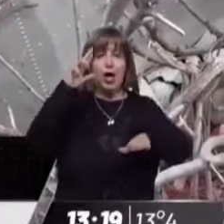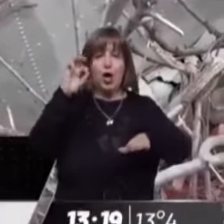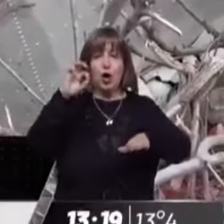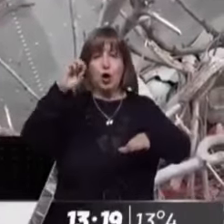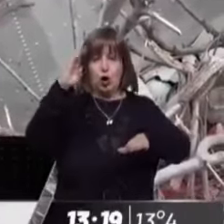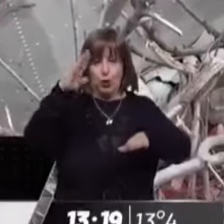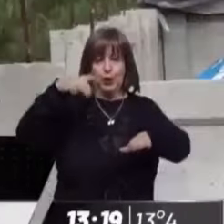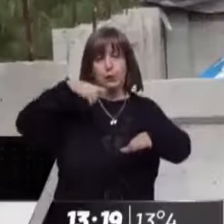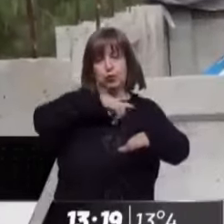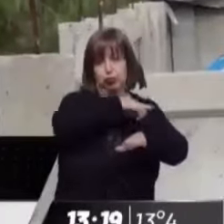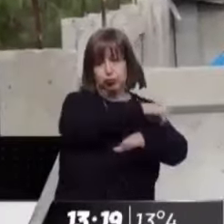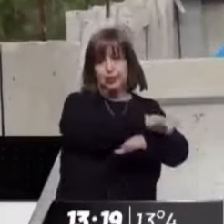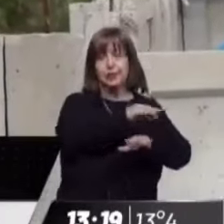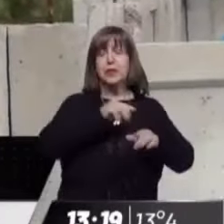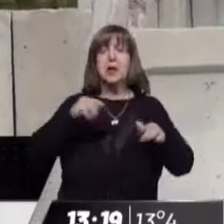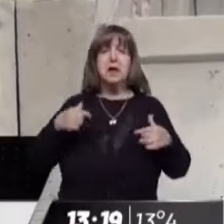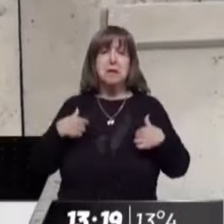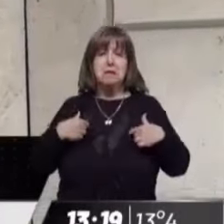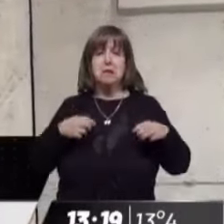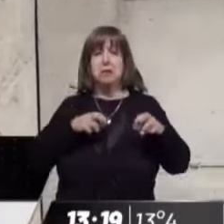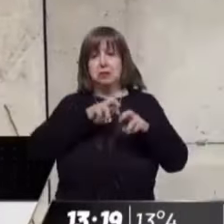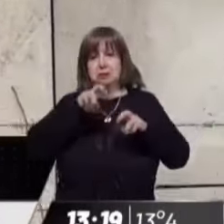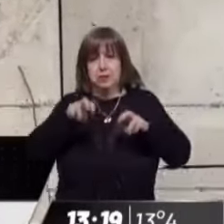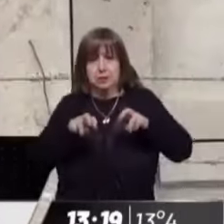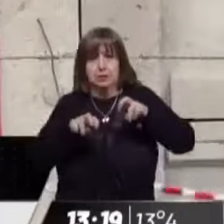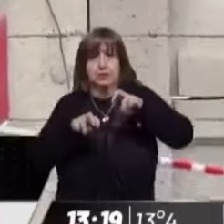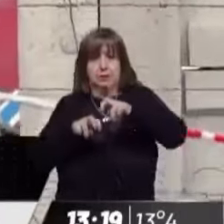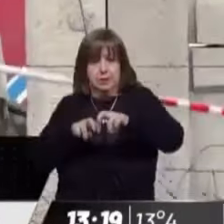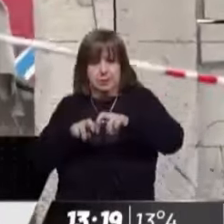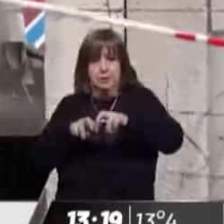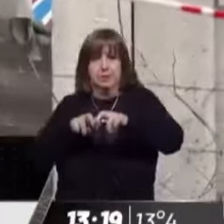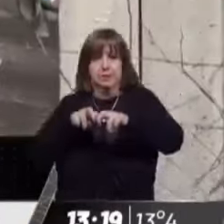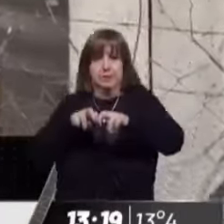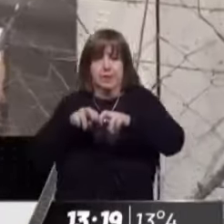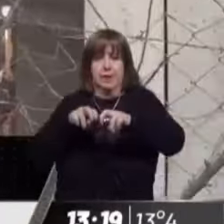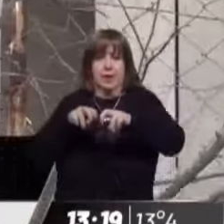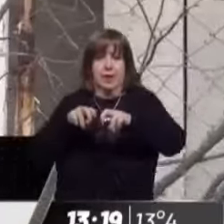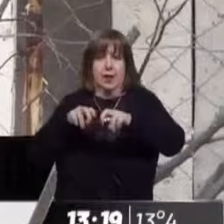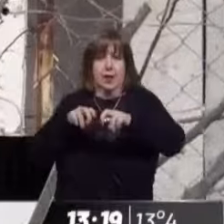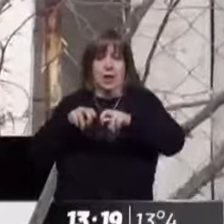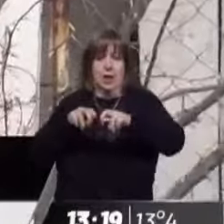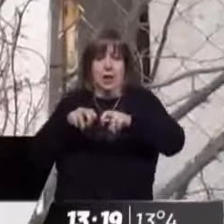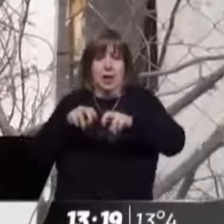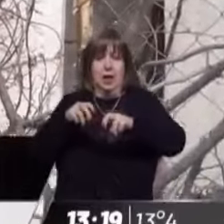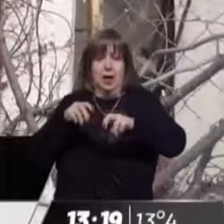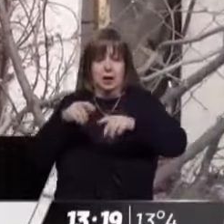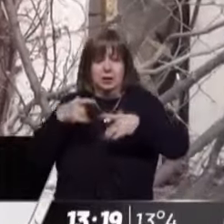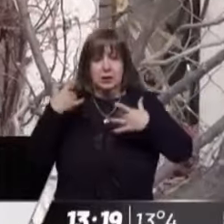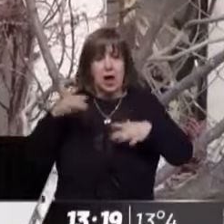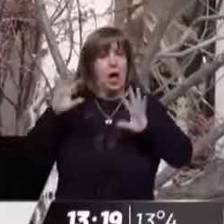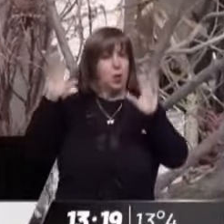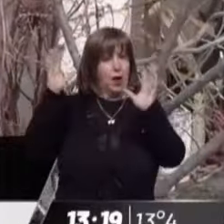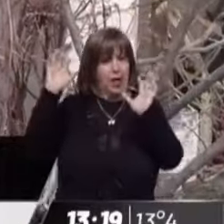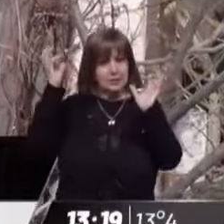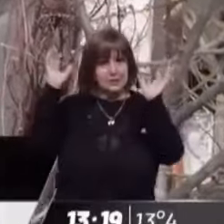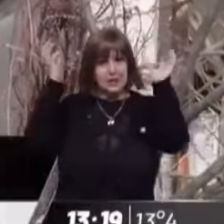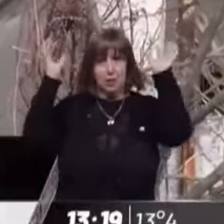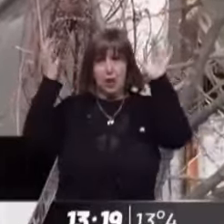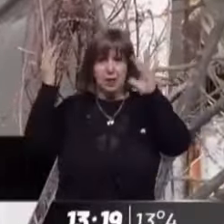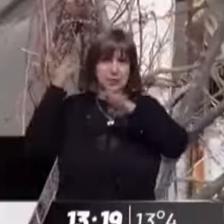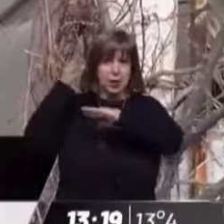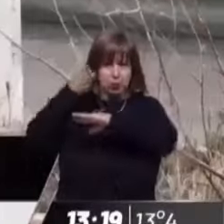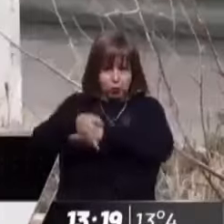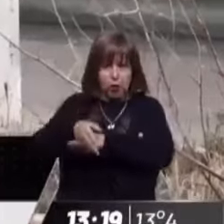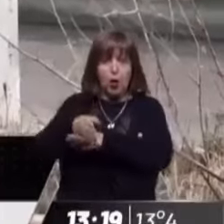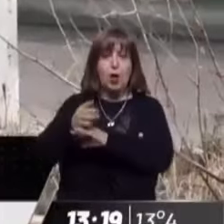esto, tras salir ahí del lugar, caminando de esta avioneta, se contactó inmediatamente que sufrieron